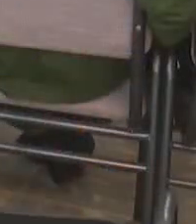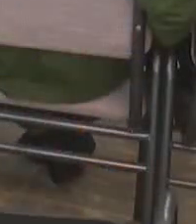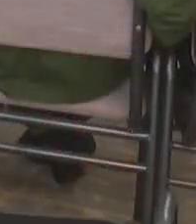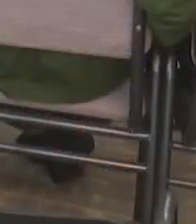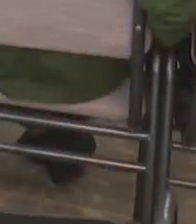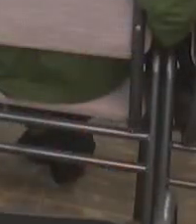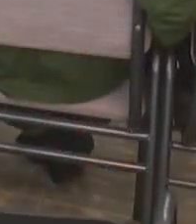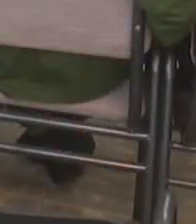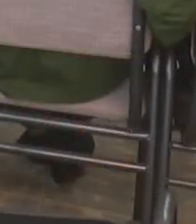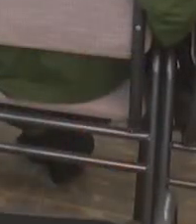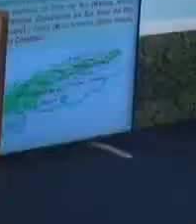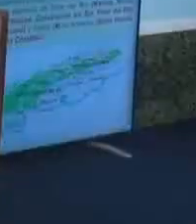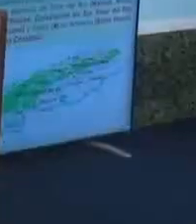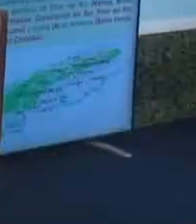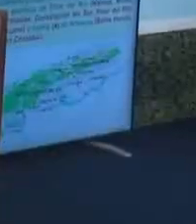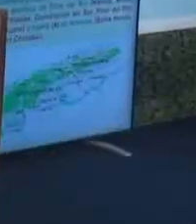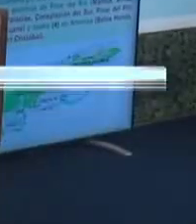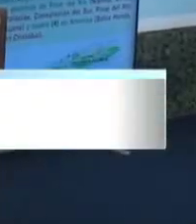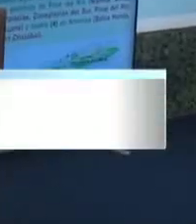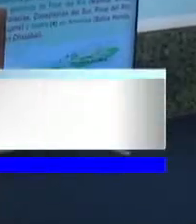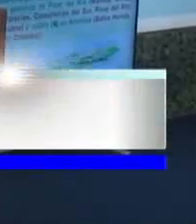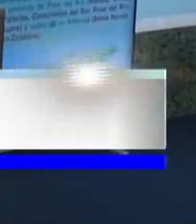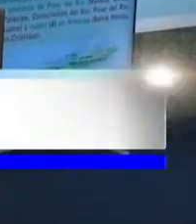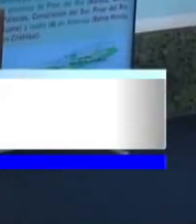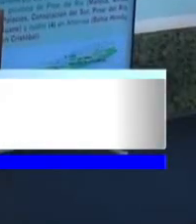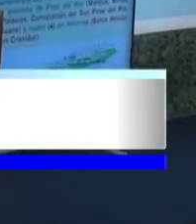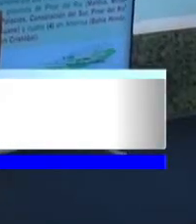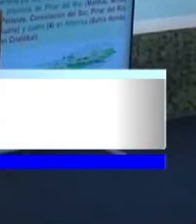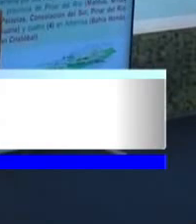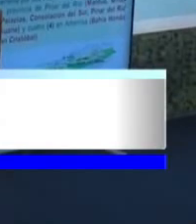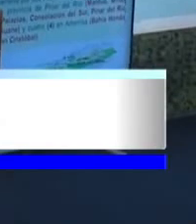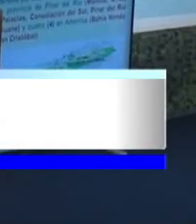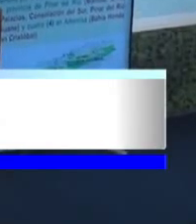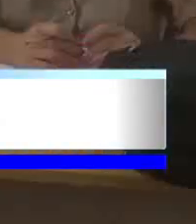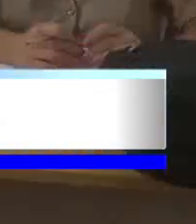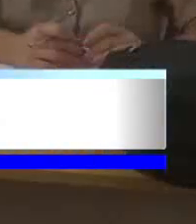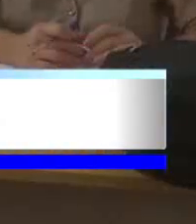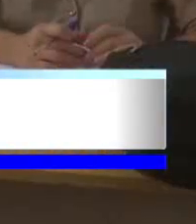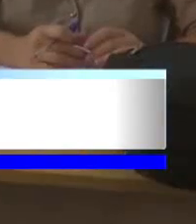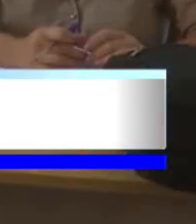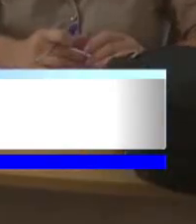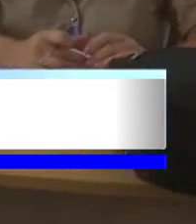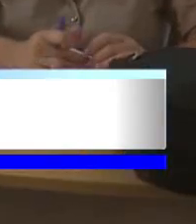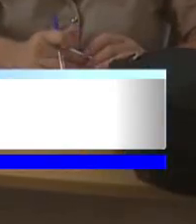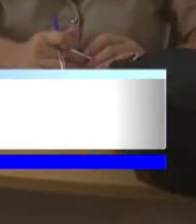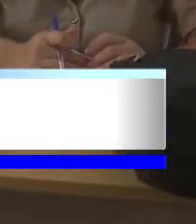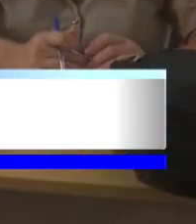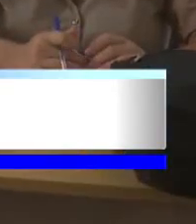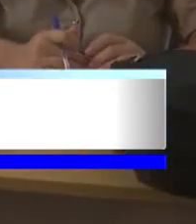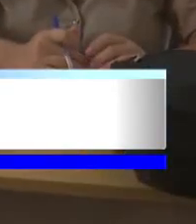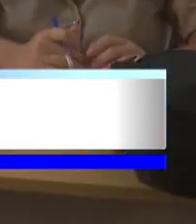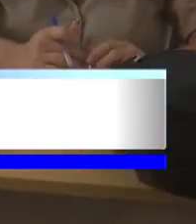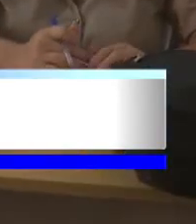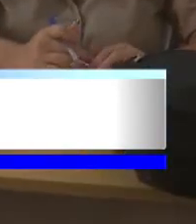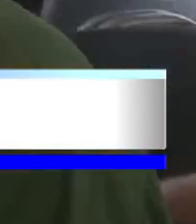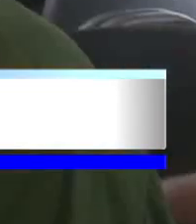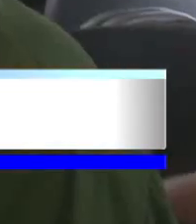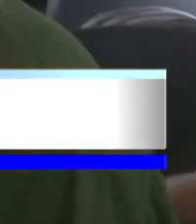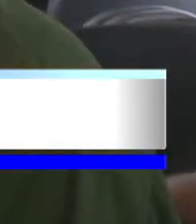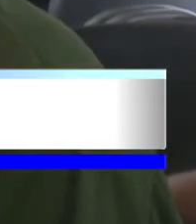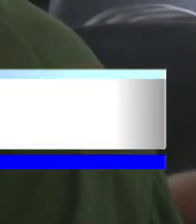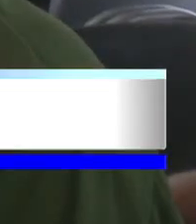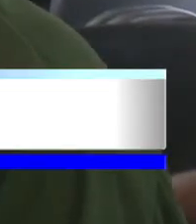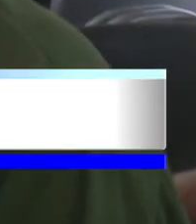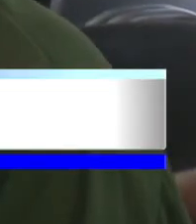en San Andrés decaigua nuevo en el occidental municipio de la palma se efectuó este encuentro con el objetivo de perfeccionar la preparación